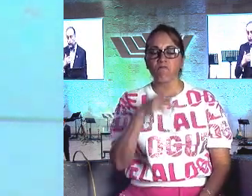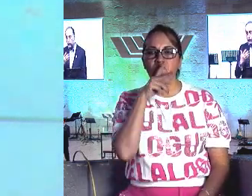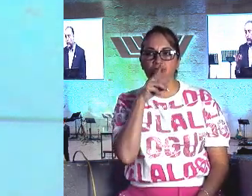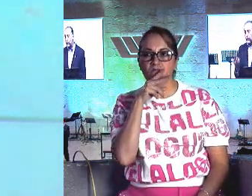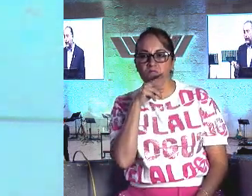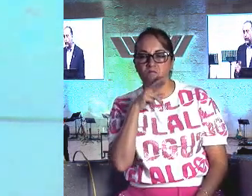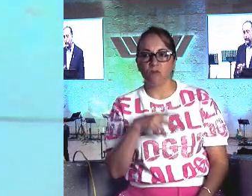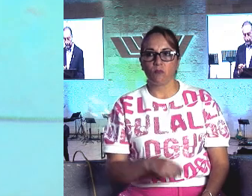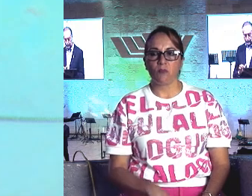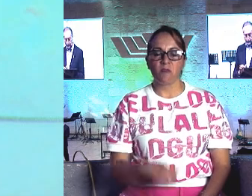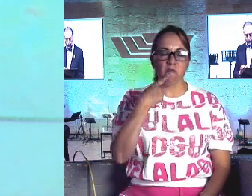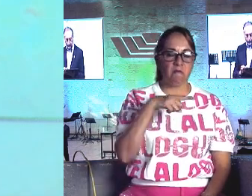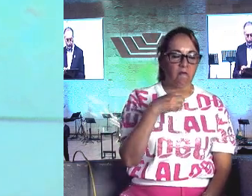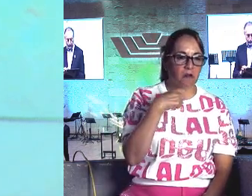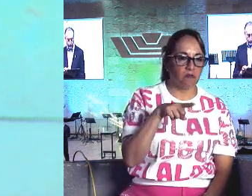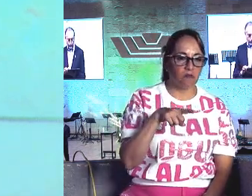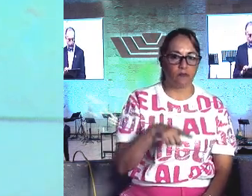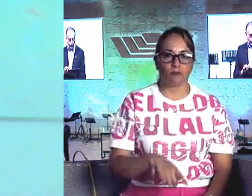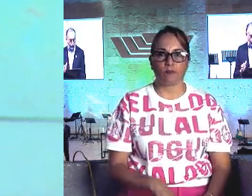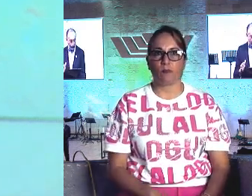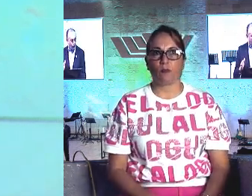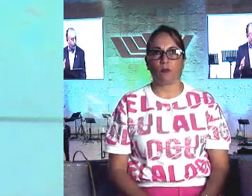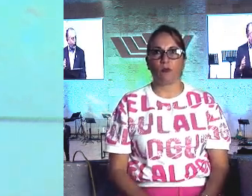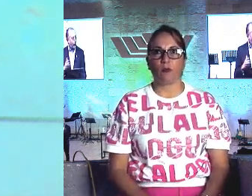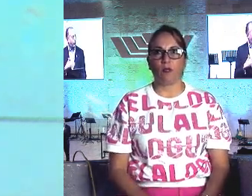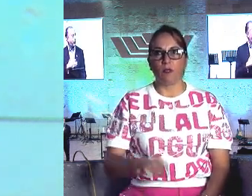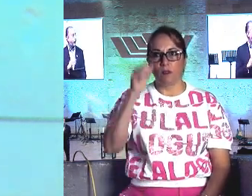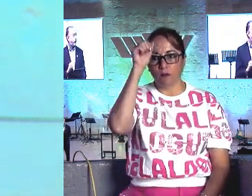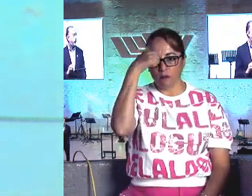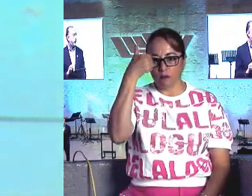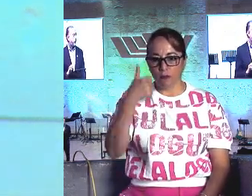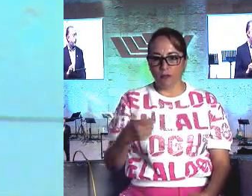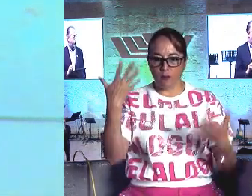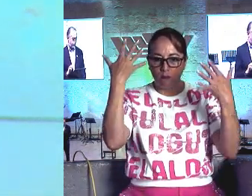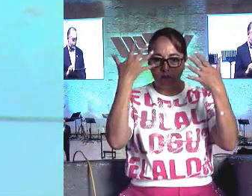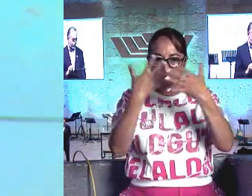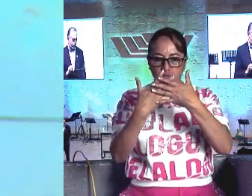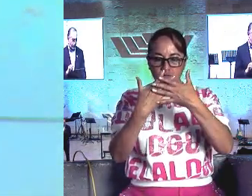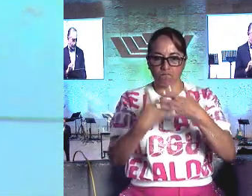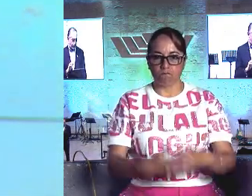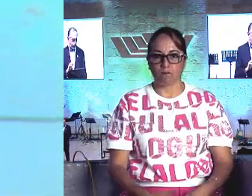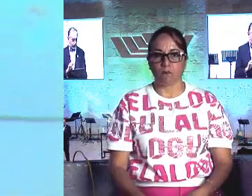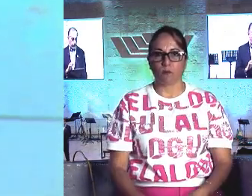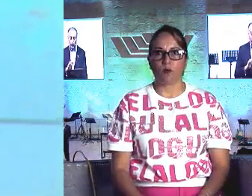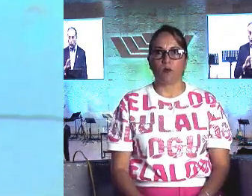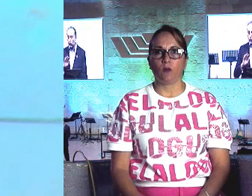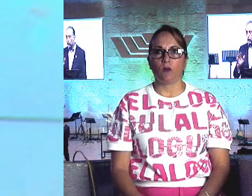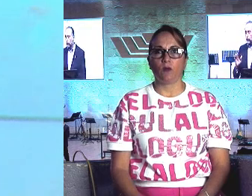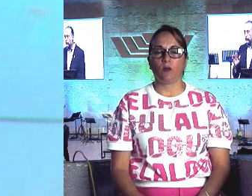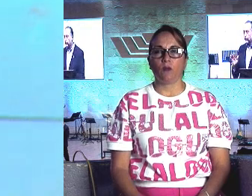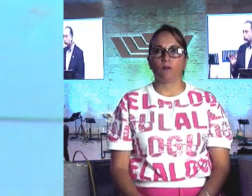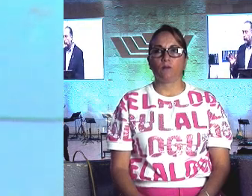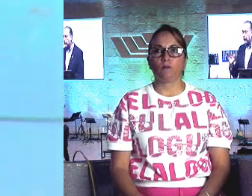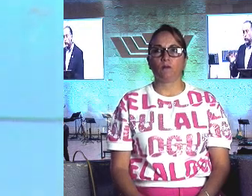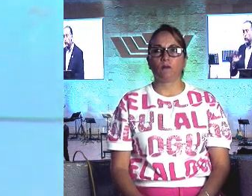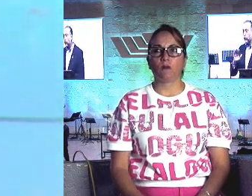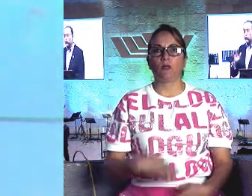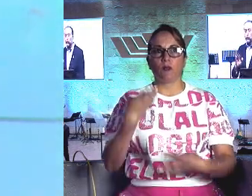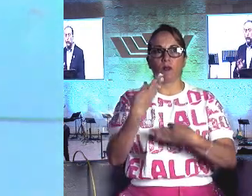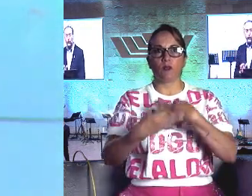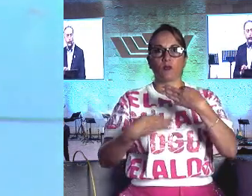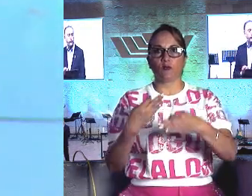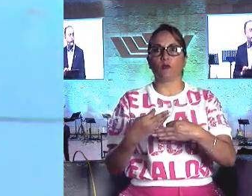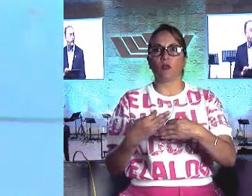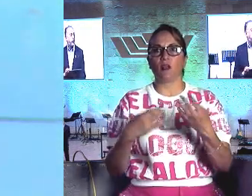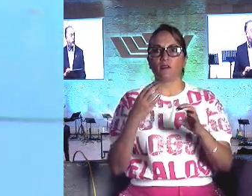debido al pecado. Y el pecado es la causa del sufrimiento y del dolor y de todo lo que nos